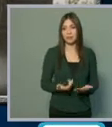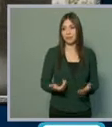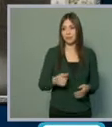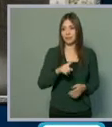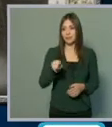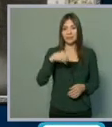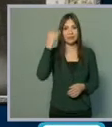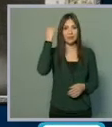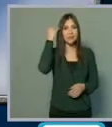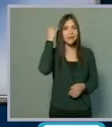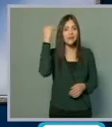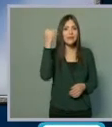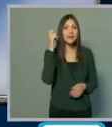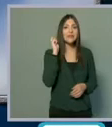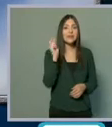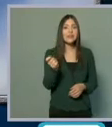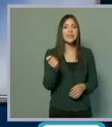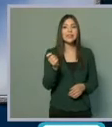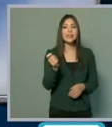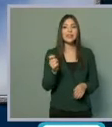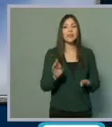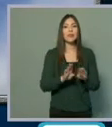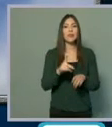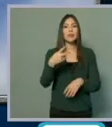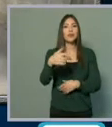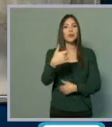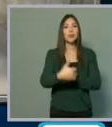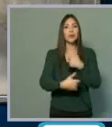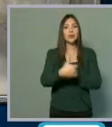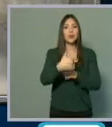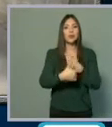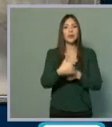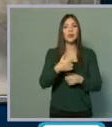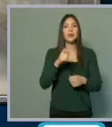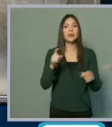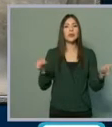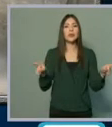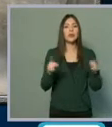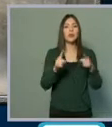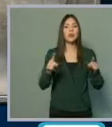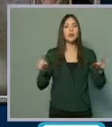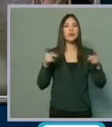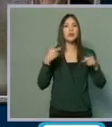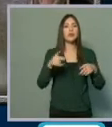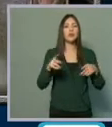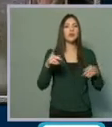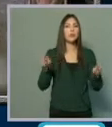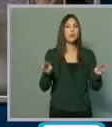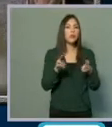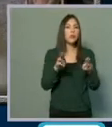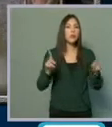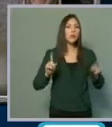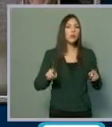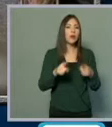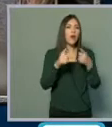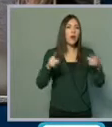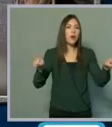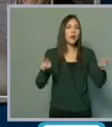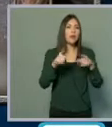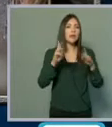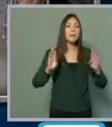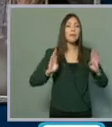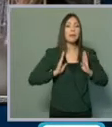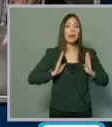imaginar el famoso concurso de las orquestas militares. Y una de las mejores